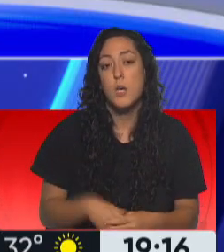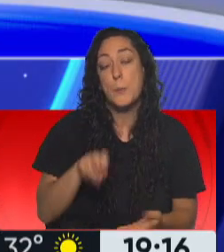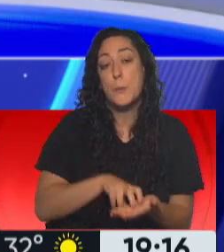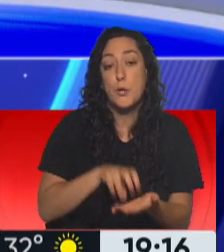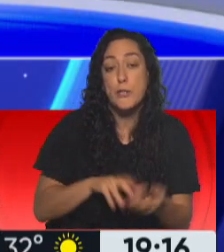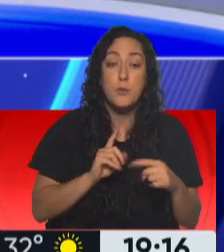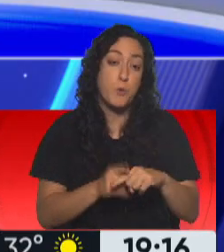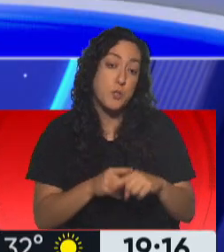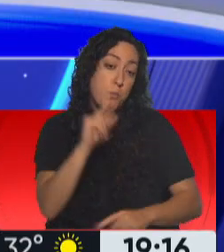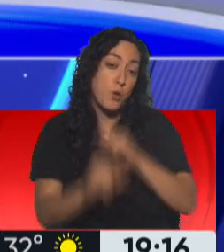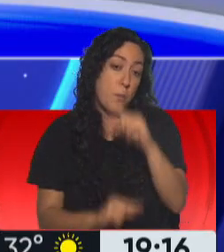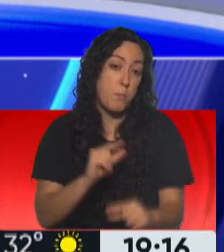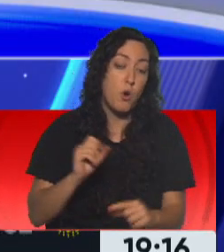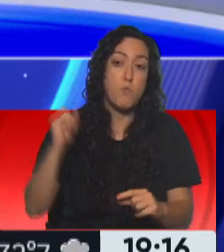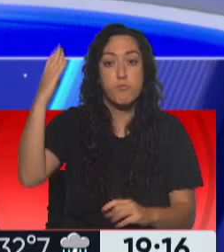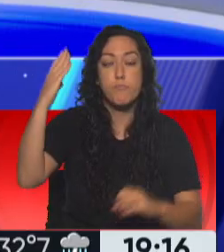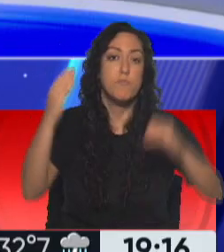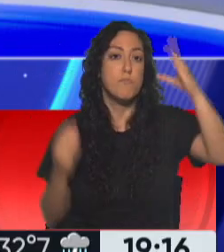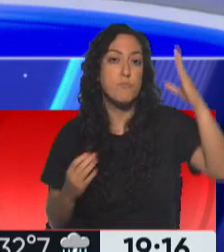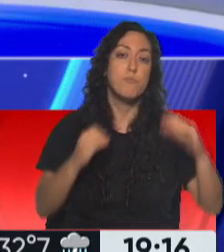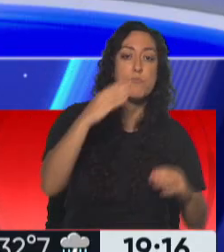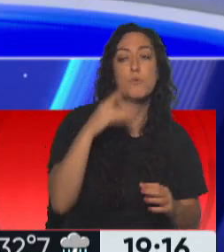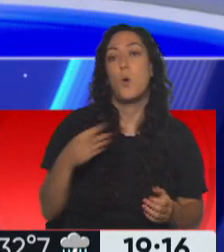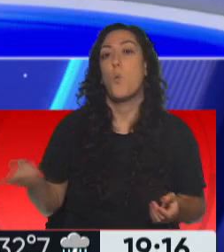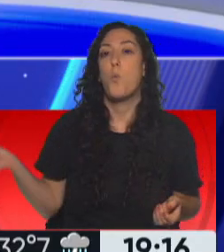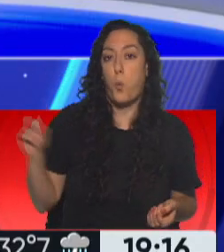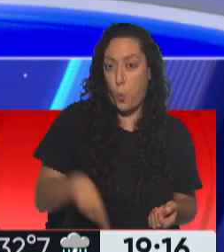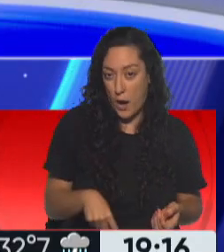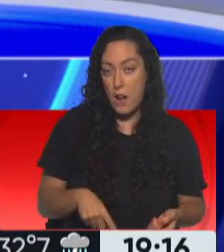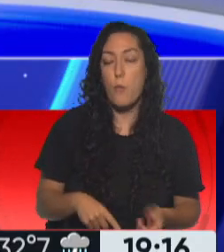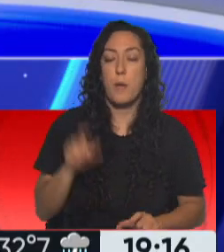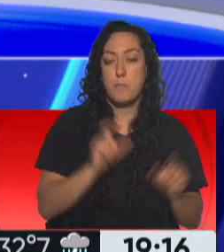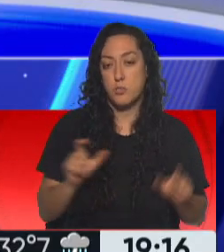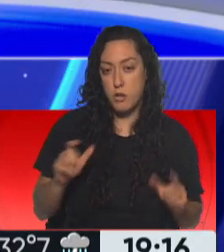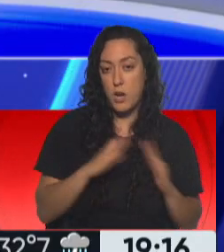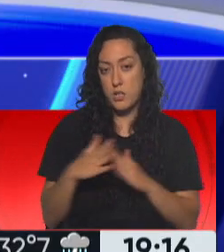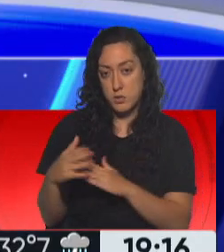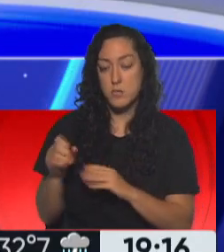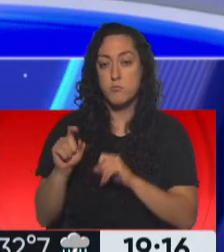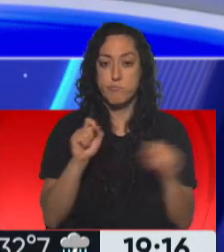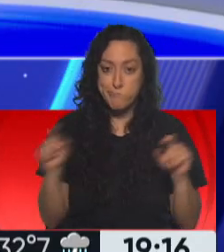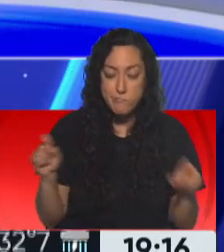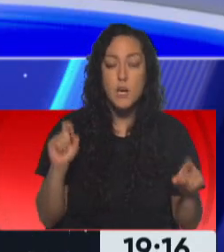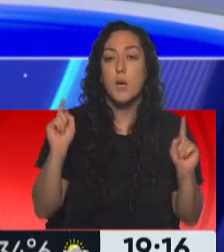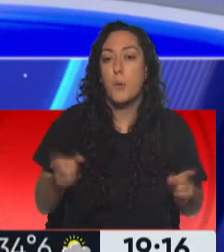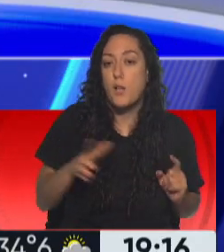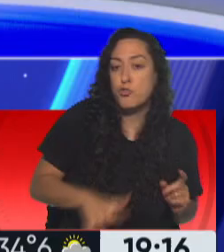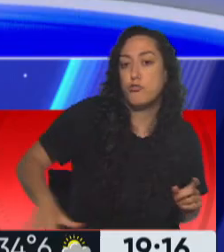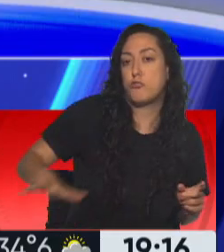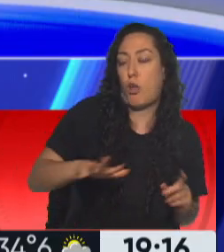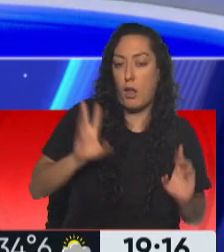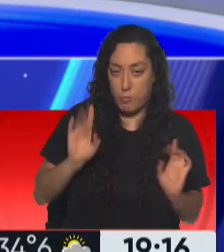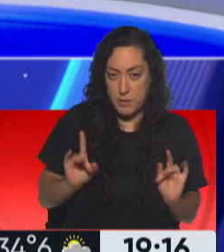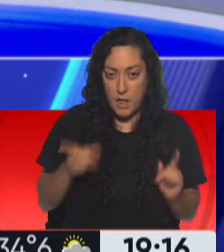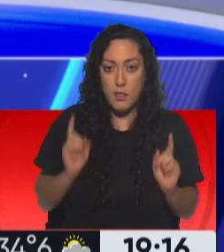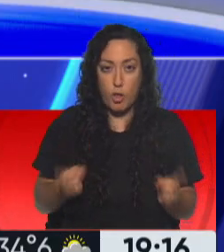noticia porque lentamente el suministro está llegando a miles de usuarios, pero lo concreto es que aún hay una zona